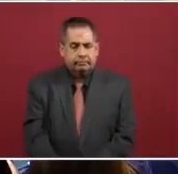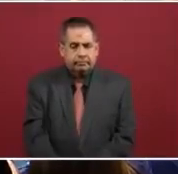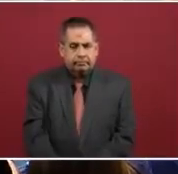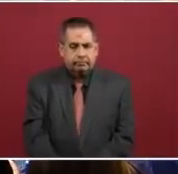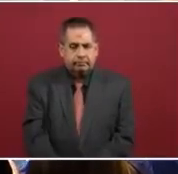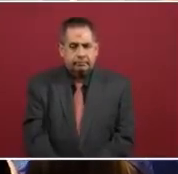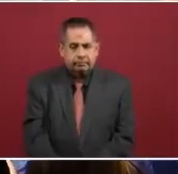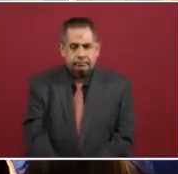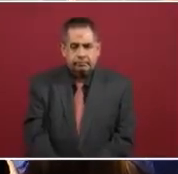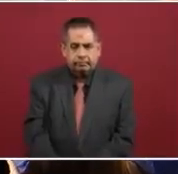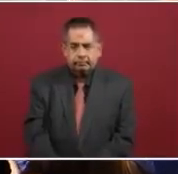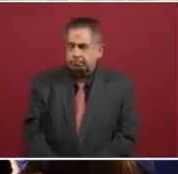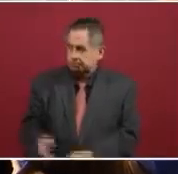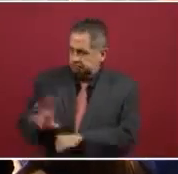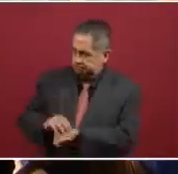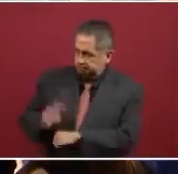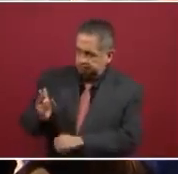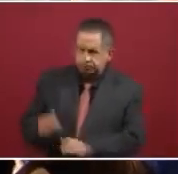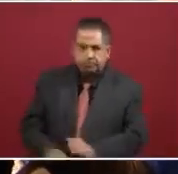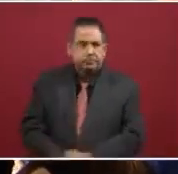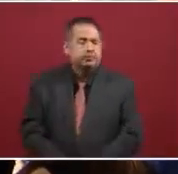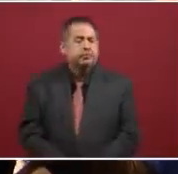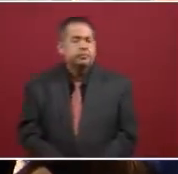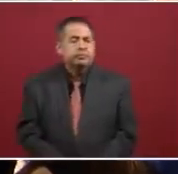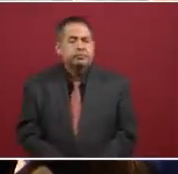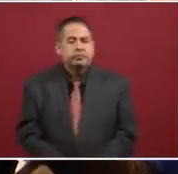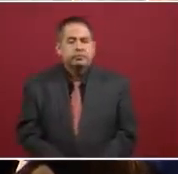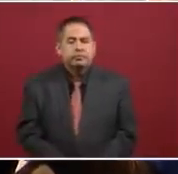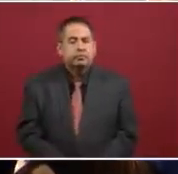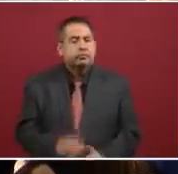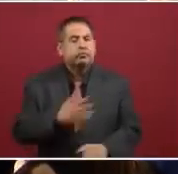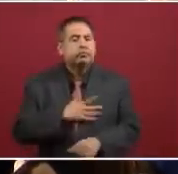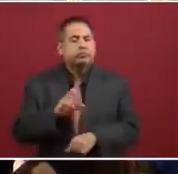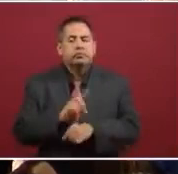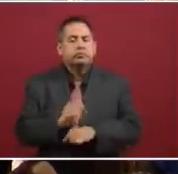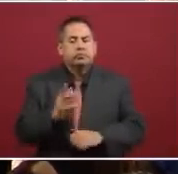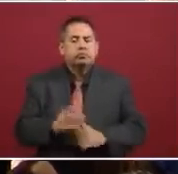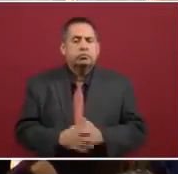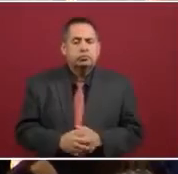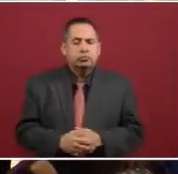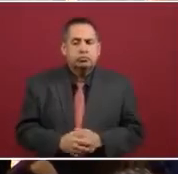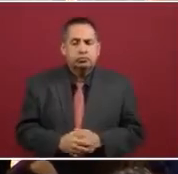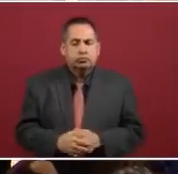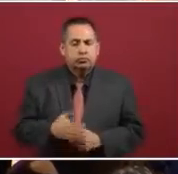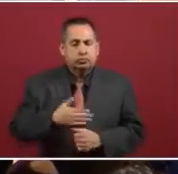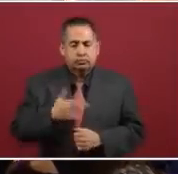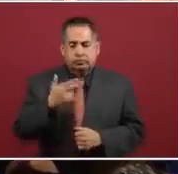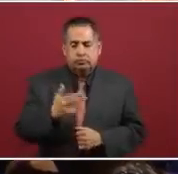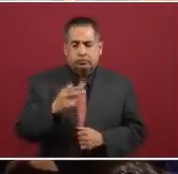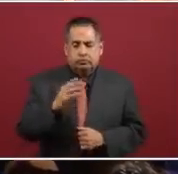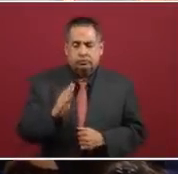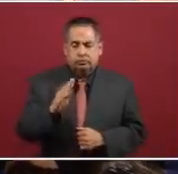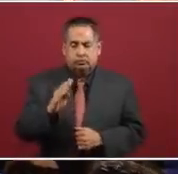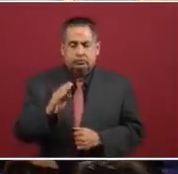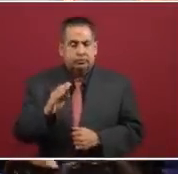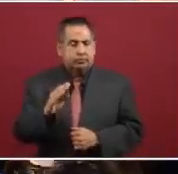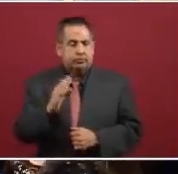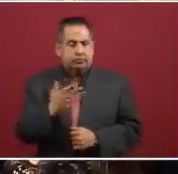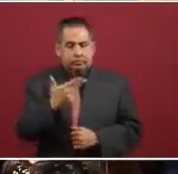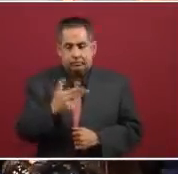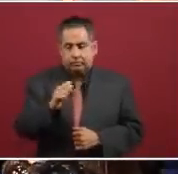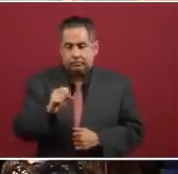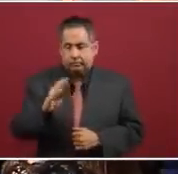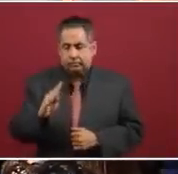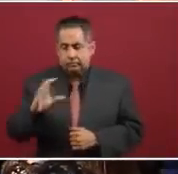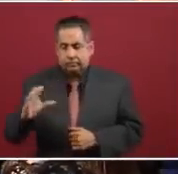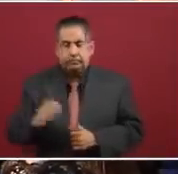Con permiso. Muy bien, buenos días. En nombre de HSBC, agradezco en primer